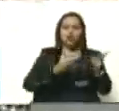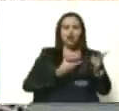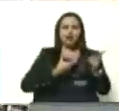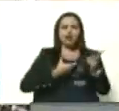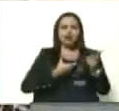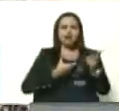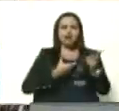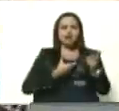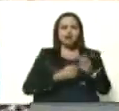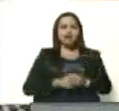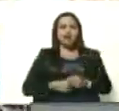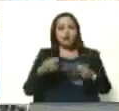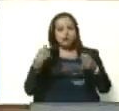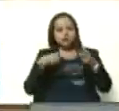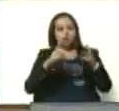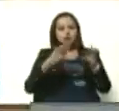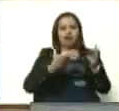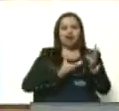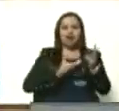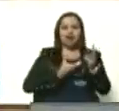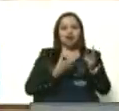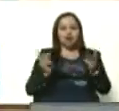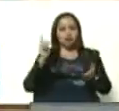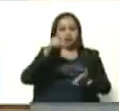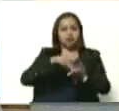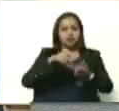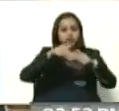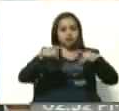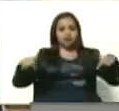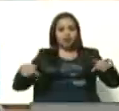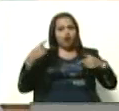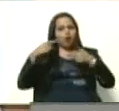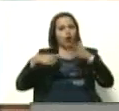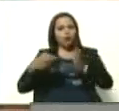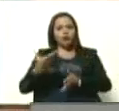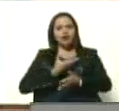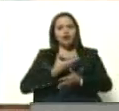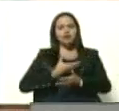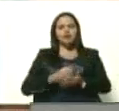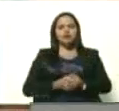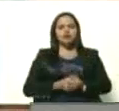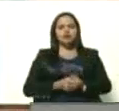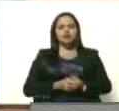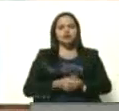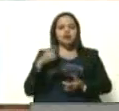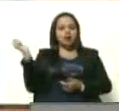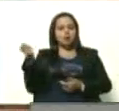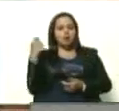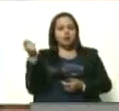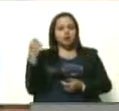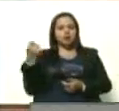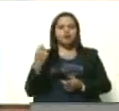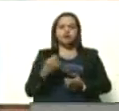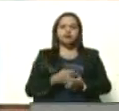del municipio Achaguas, que están acá con nosotros. Y demás alcaldes del estado Apure.